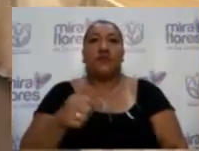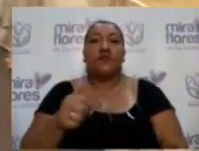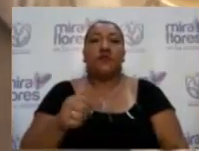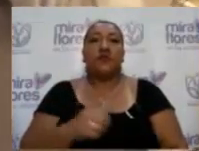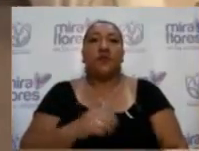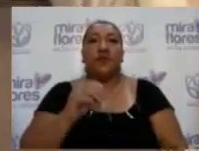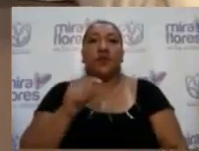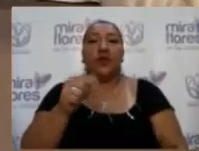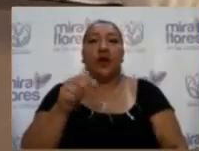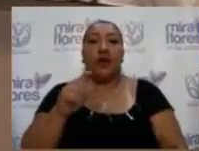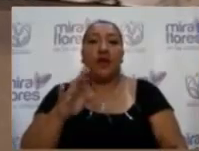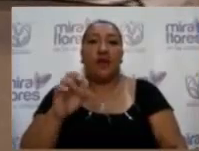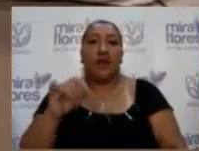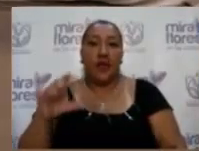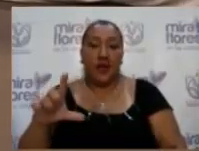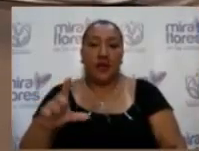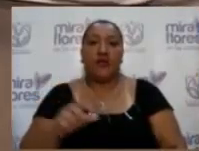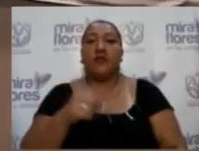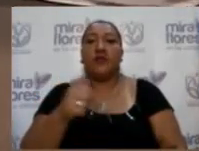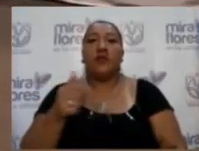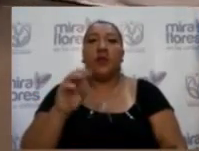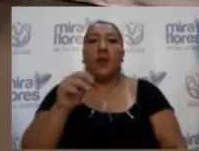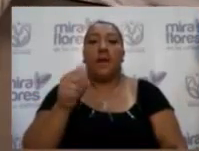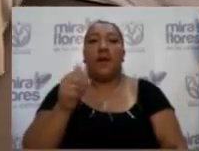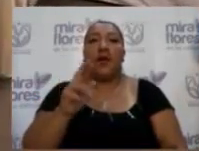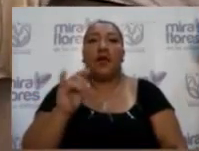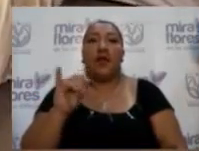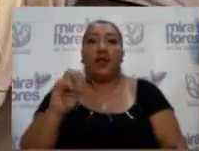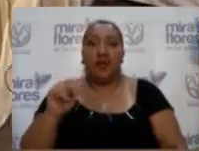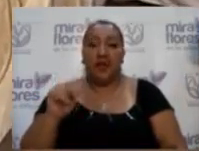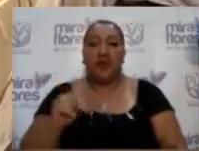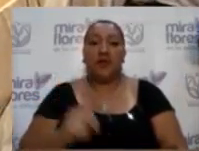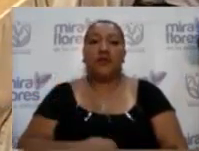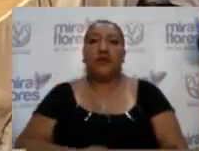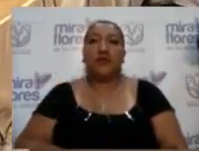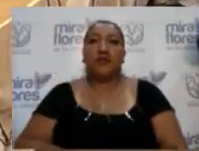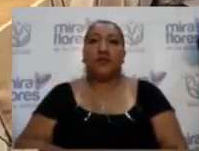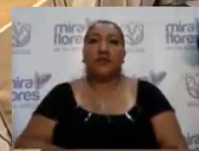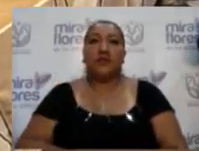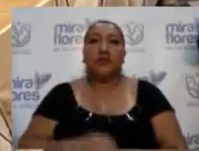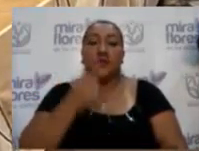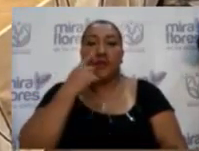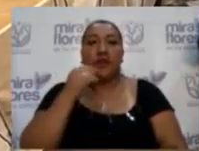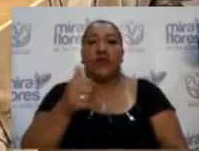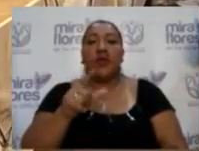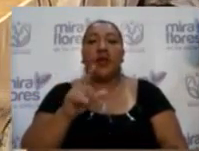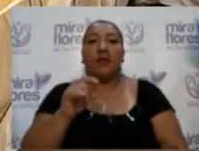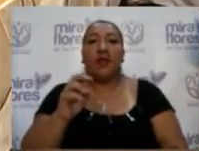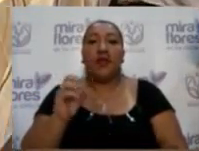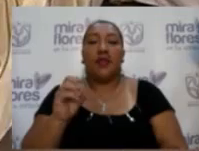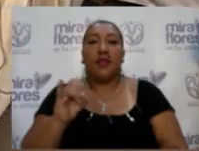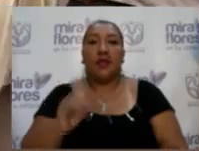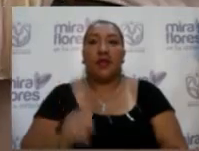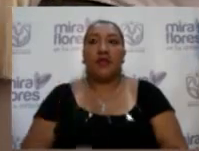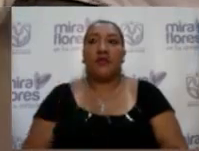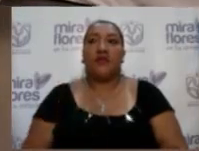Alfredo Lee Gabriel. Presente. Señor Martín Bustamante Castro. Presente. Señor Jorge de Albertis González del